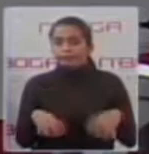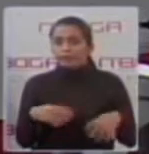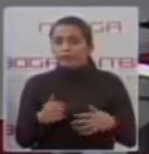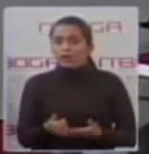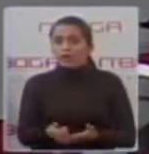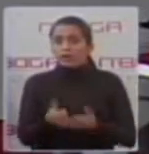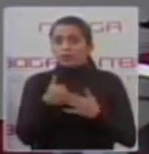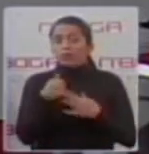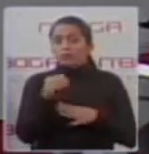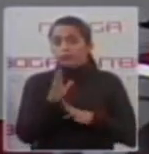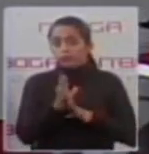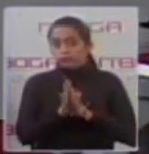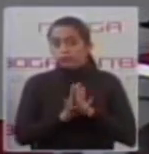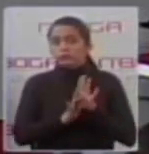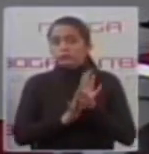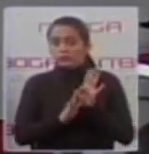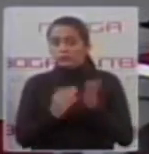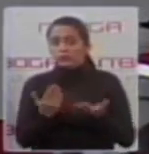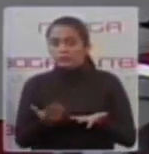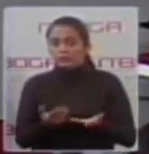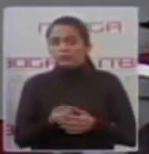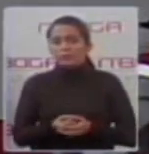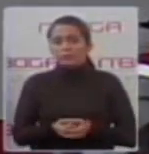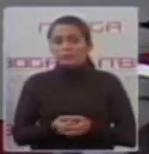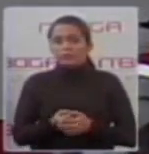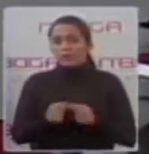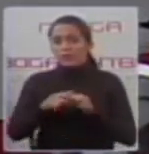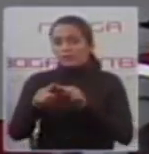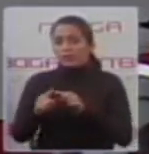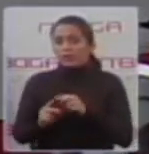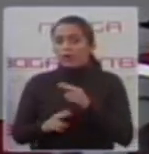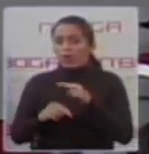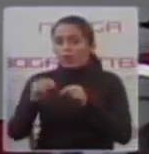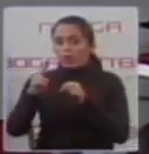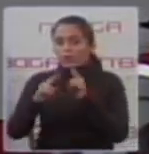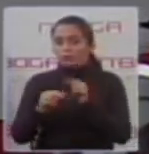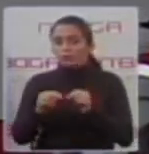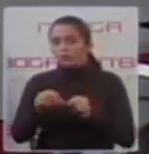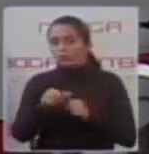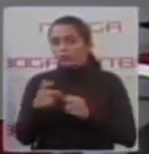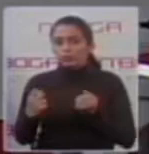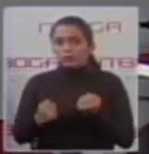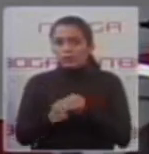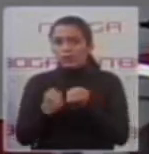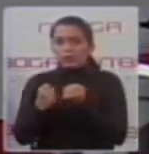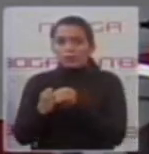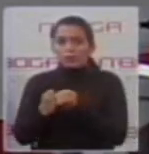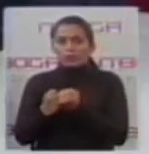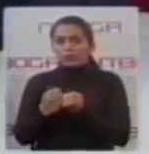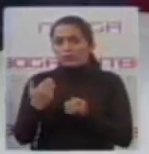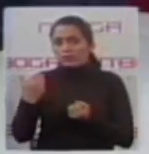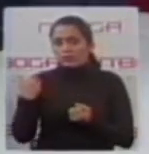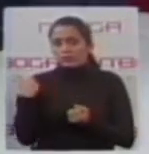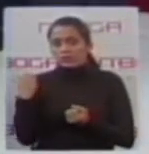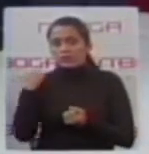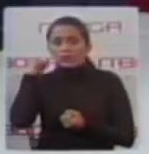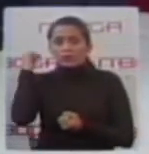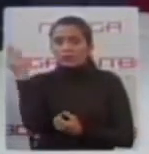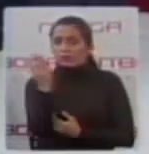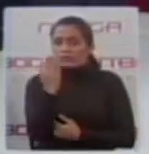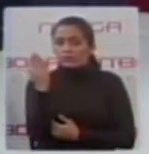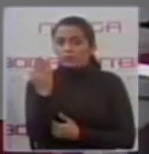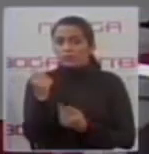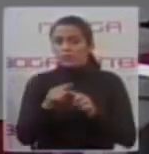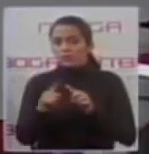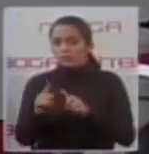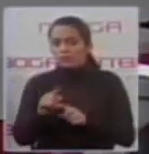el desarrollo económico, también las infraestructuras, los patrocinios, los derechos de televisión y los transfers de